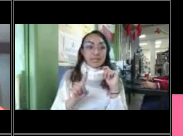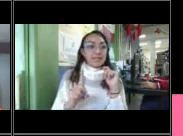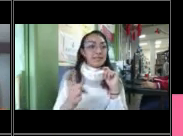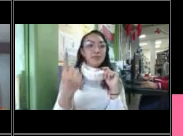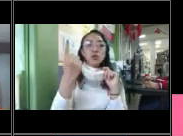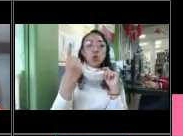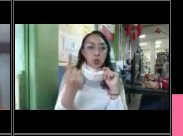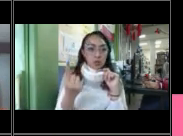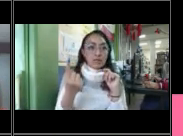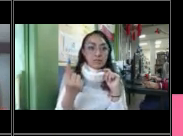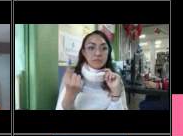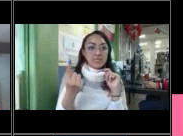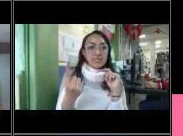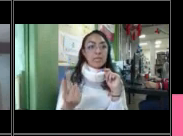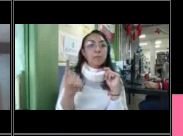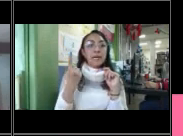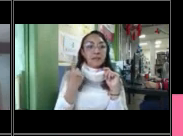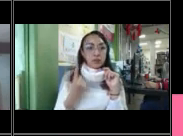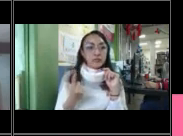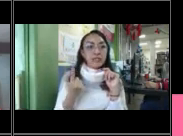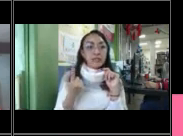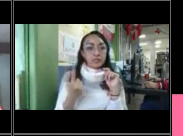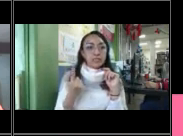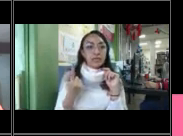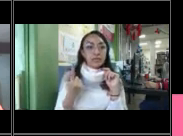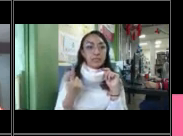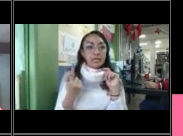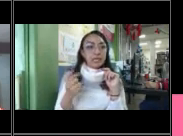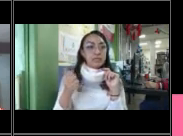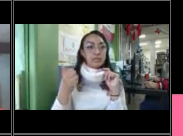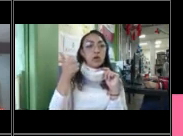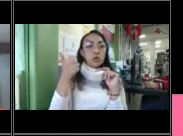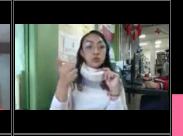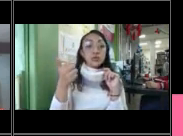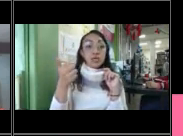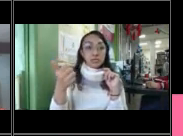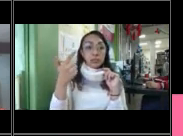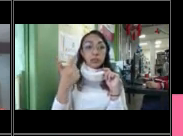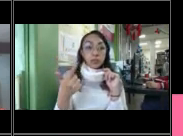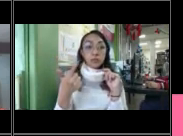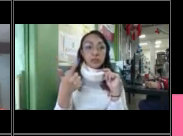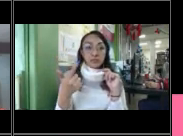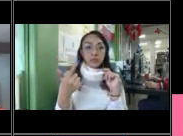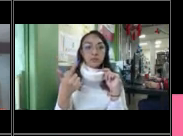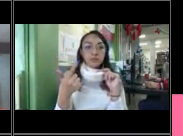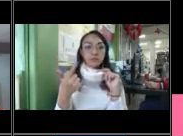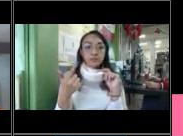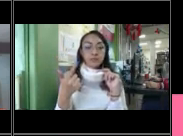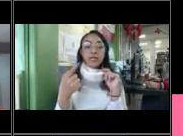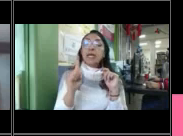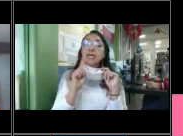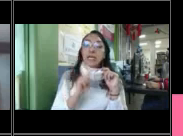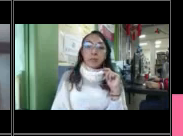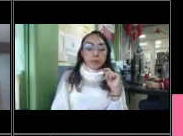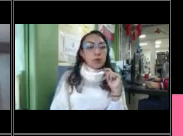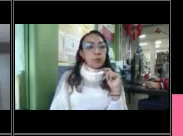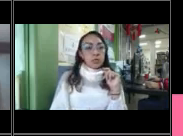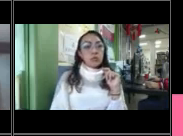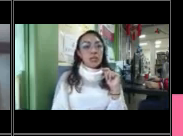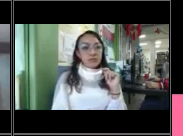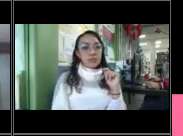lengua de señas tenemos una misma seña para dos categorías gramaticales, un sustantivo y un verbo. Y